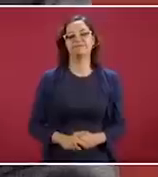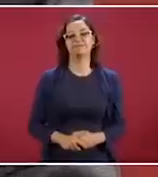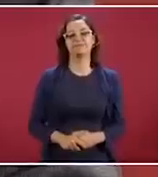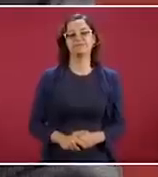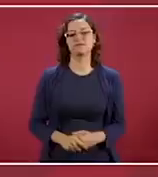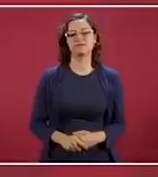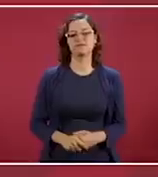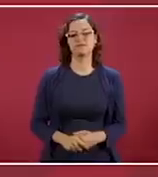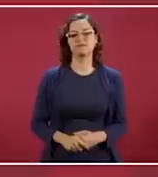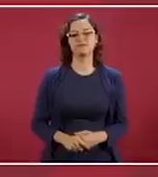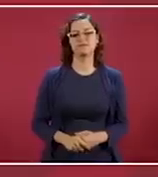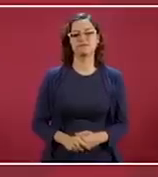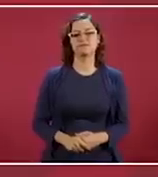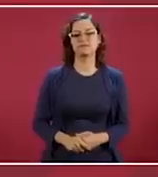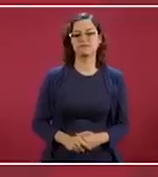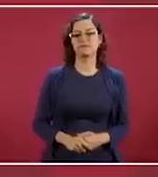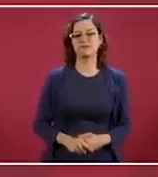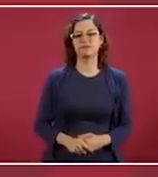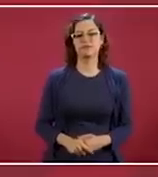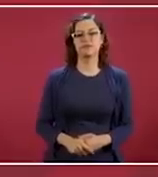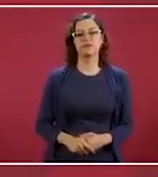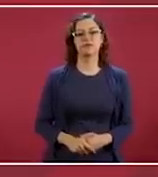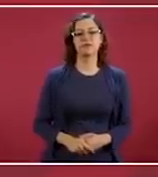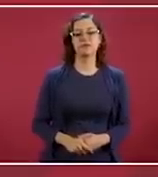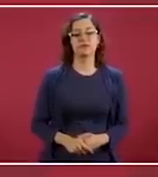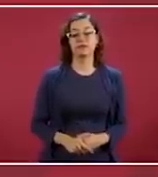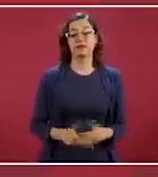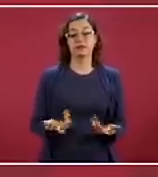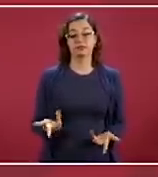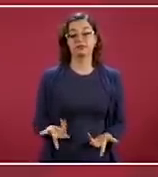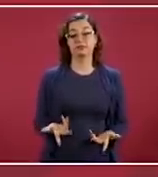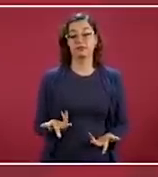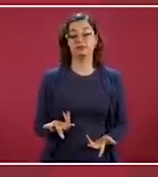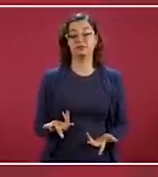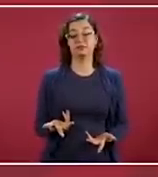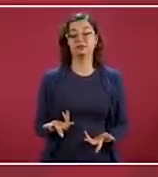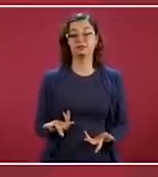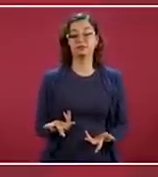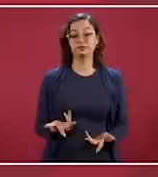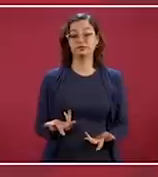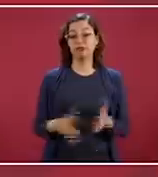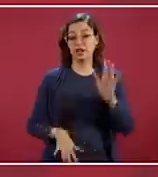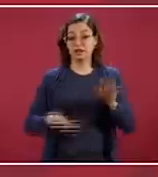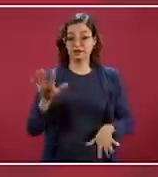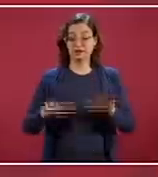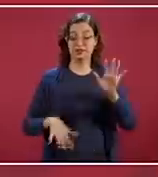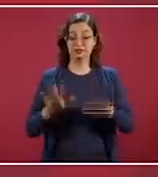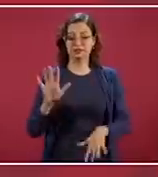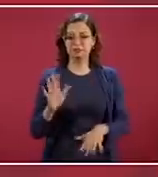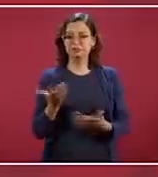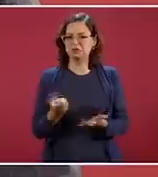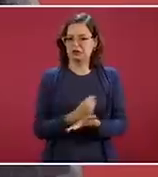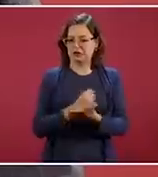En muchos casos por encima del financiamiento normal.